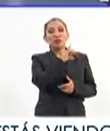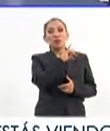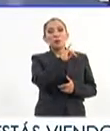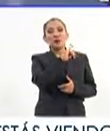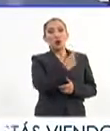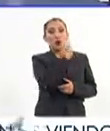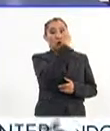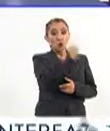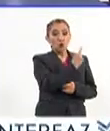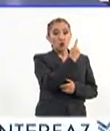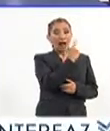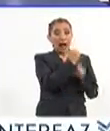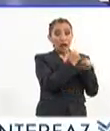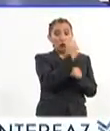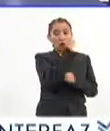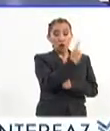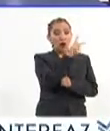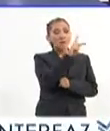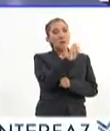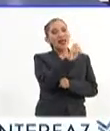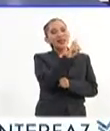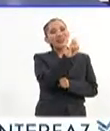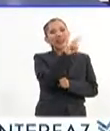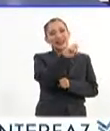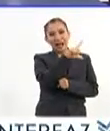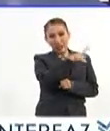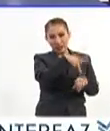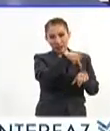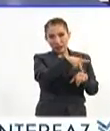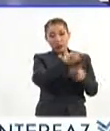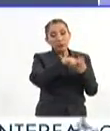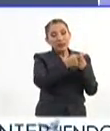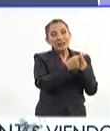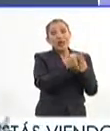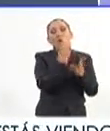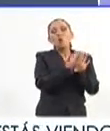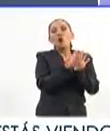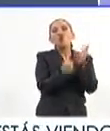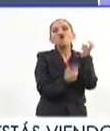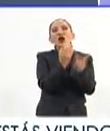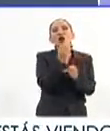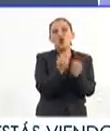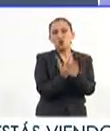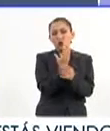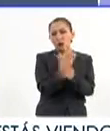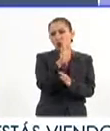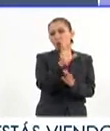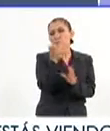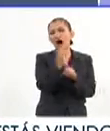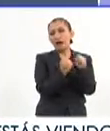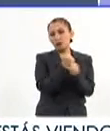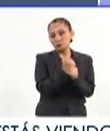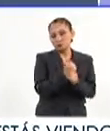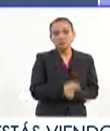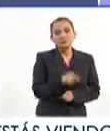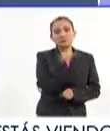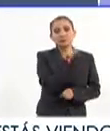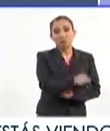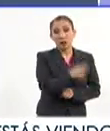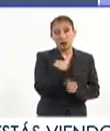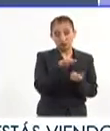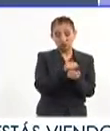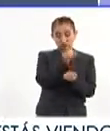1 pedernal y también es cuando se efectúan fuegos nuevos. Pero en correlación a los códices que dan